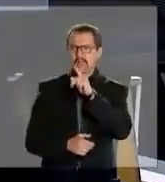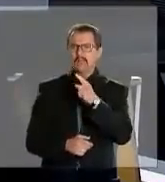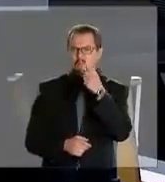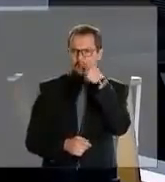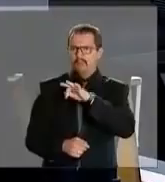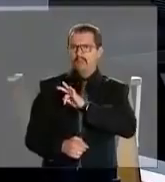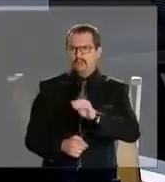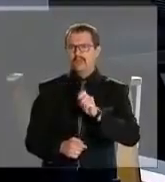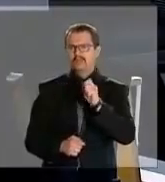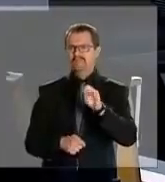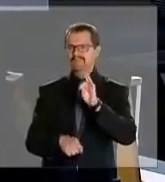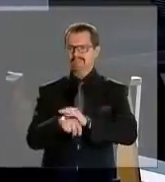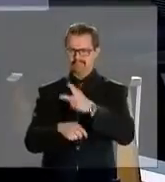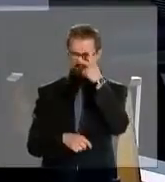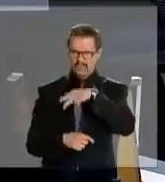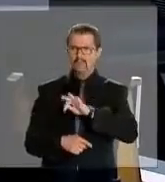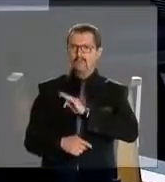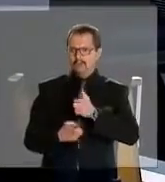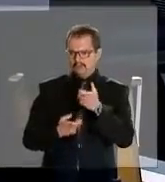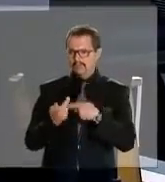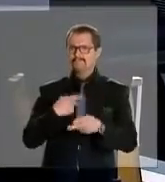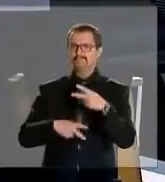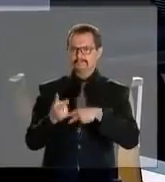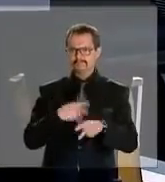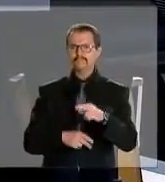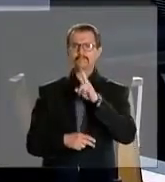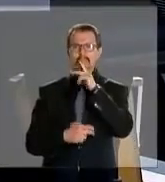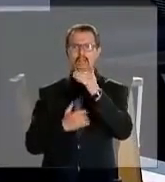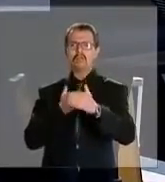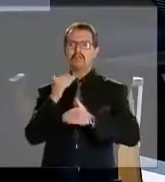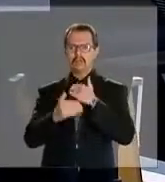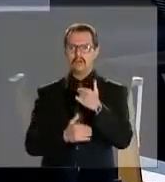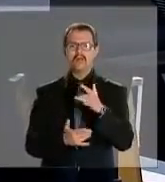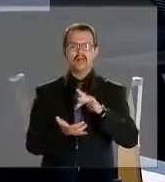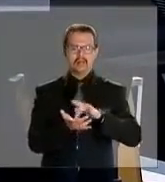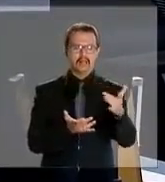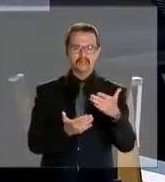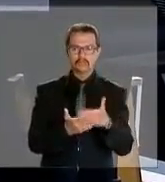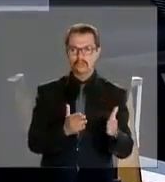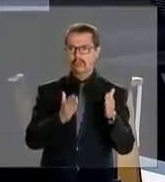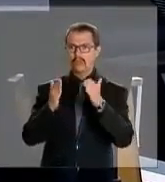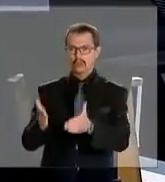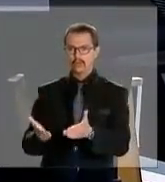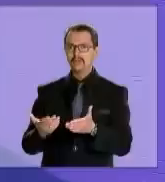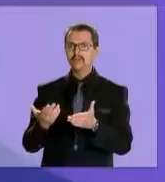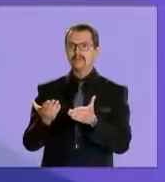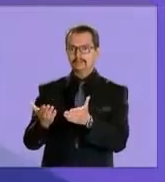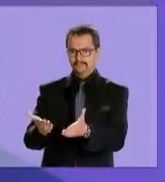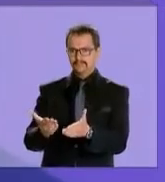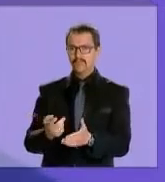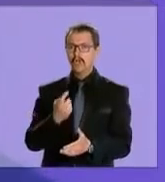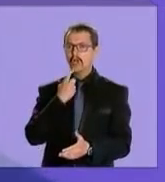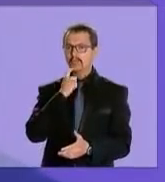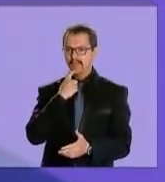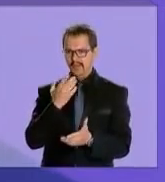rodríguez calderón su turno candidato lópez obrador adelante muy buenas noches tengo